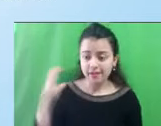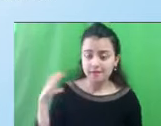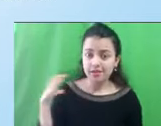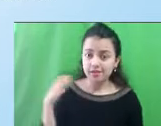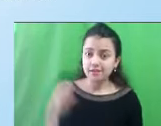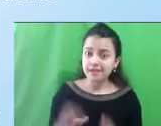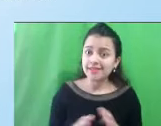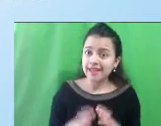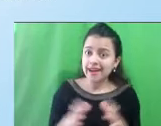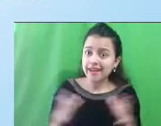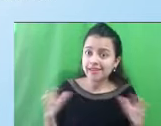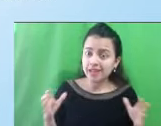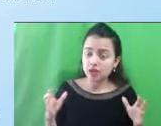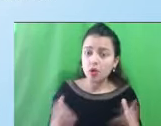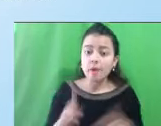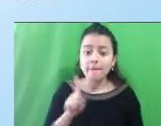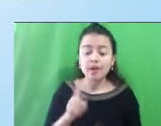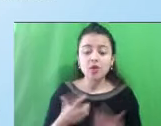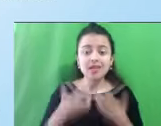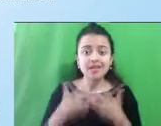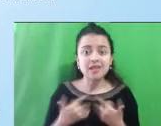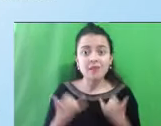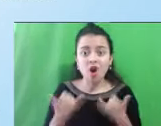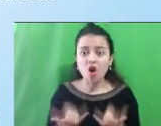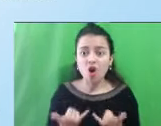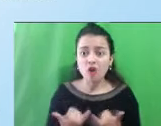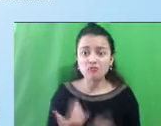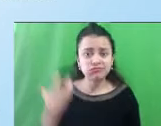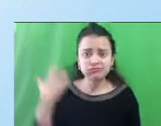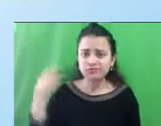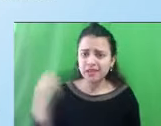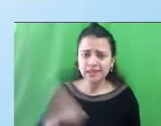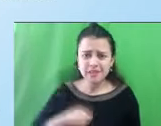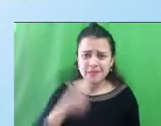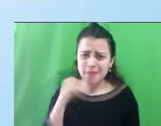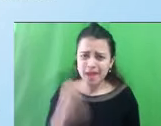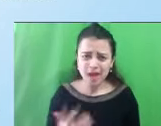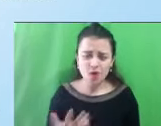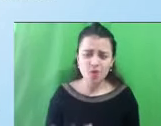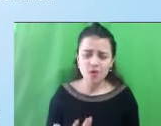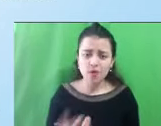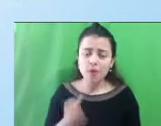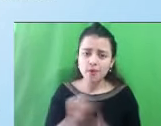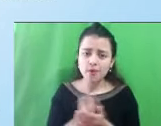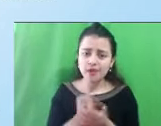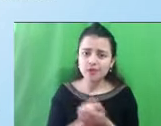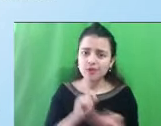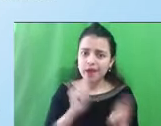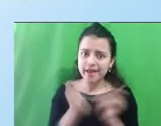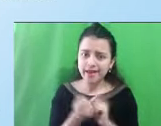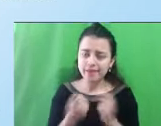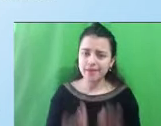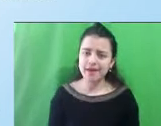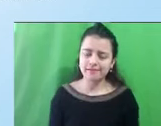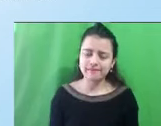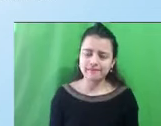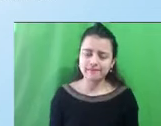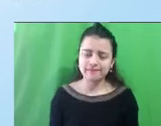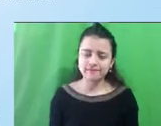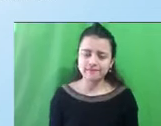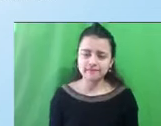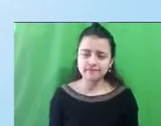un sistema que ya tiene bastante tiempo, las tuberías son bastante, ya